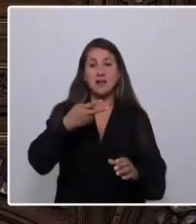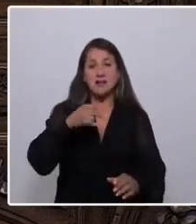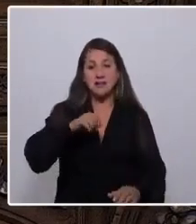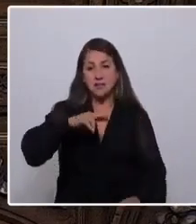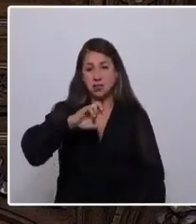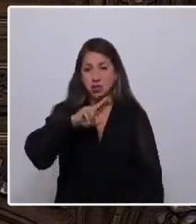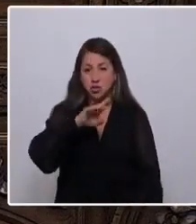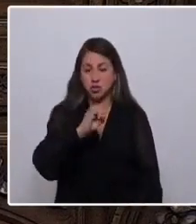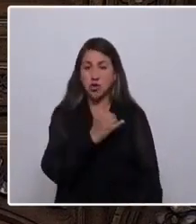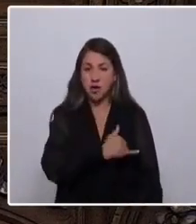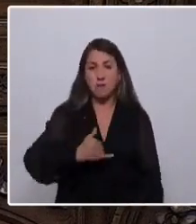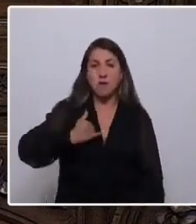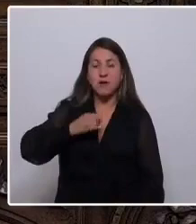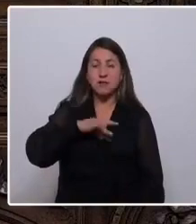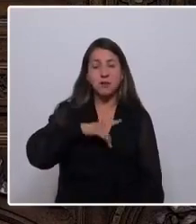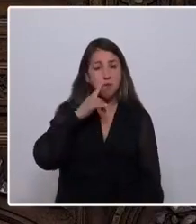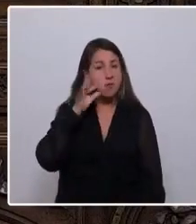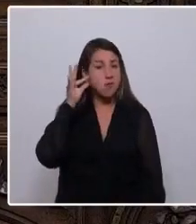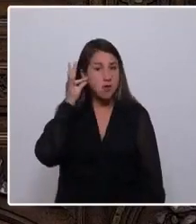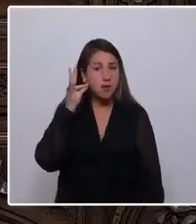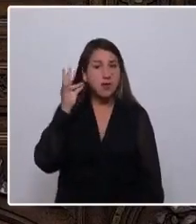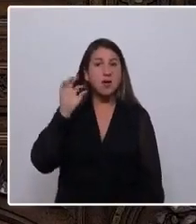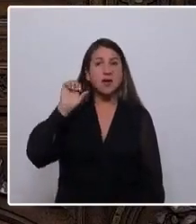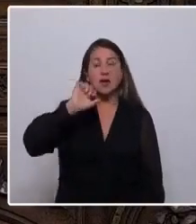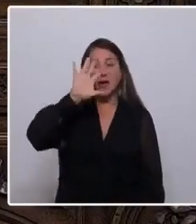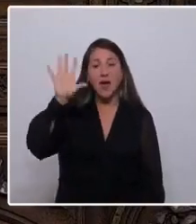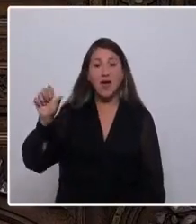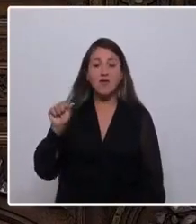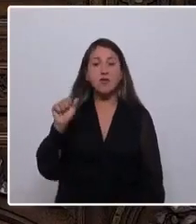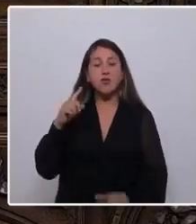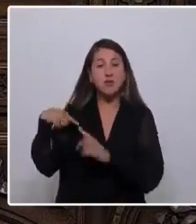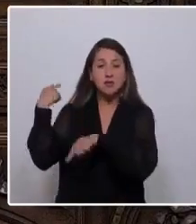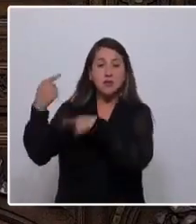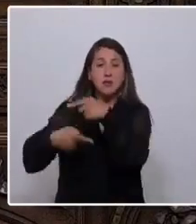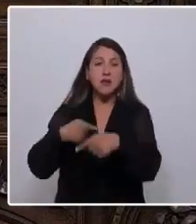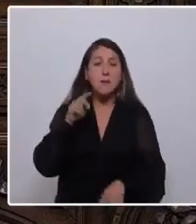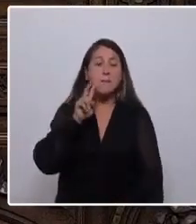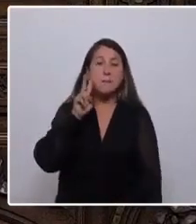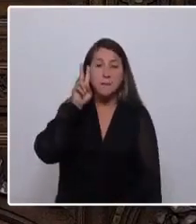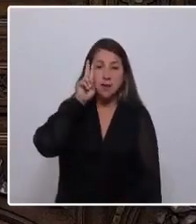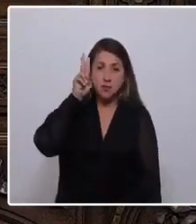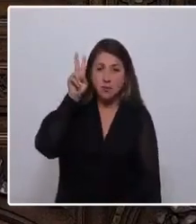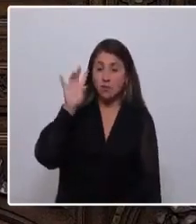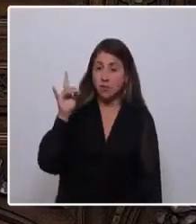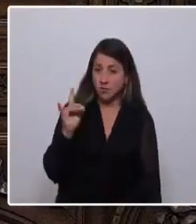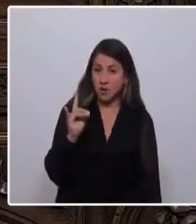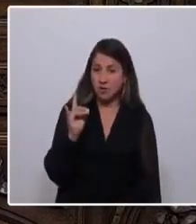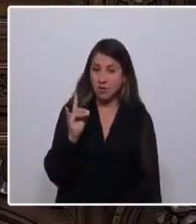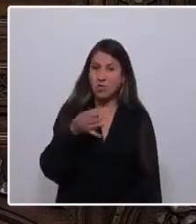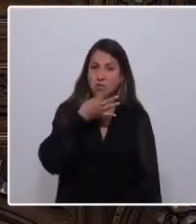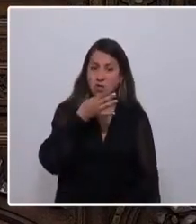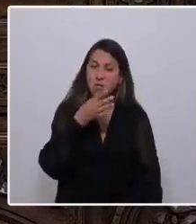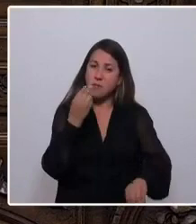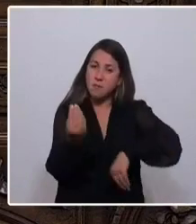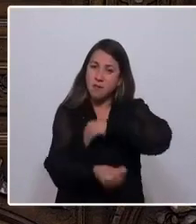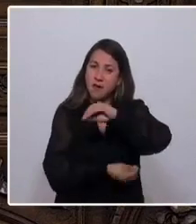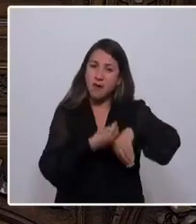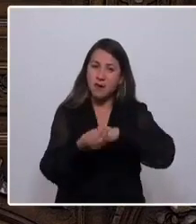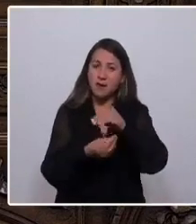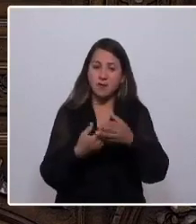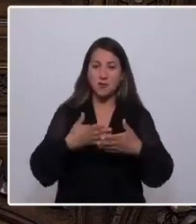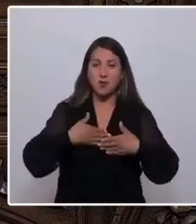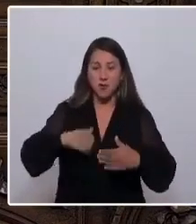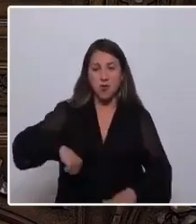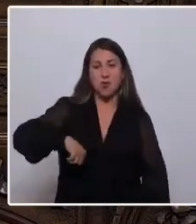aymaras, chilenos y chilenas, afrodescendientes, migrantes peruanas y bolivianas. Llevo con orgullo esa mezcla de culturas que